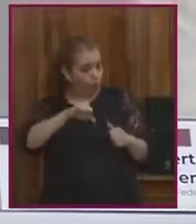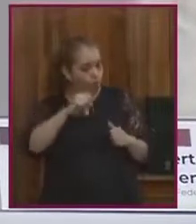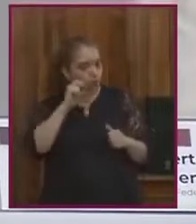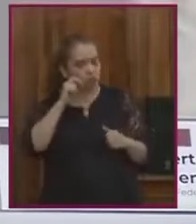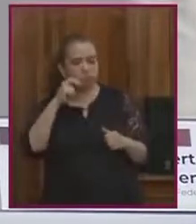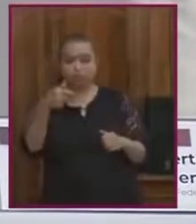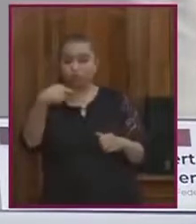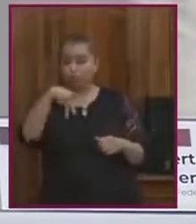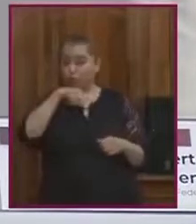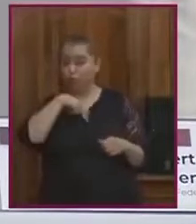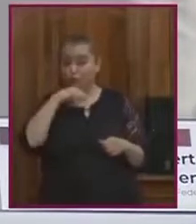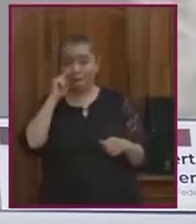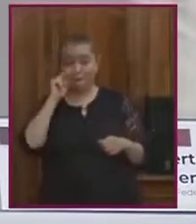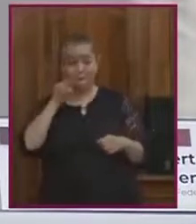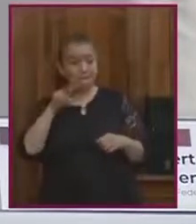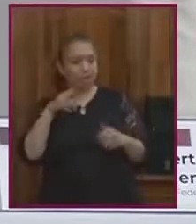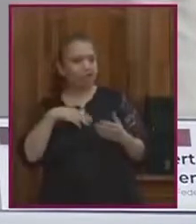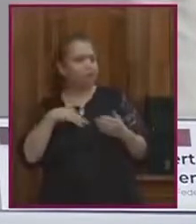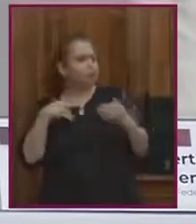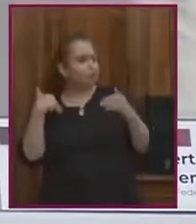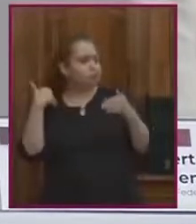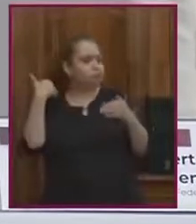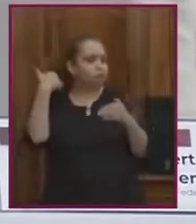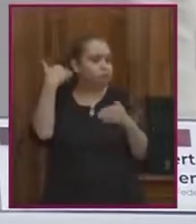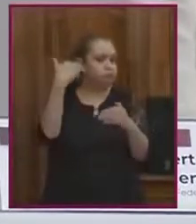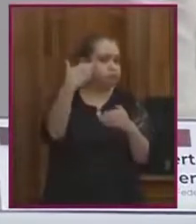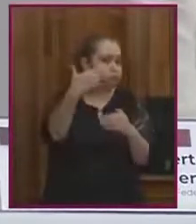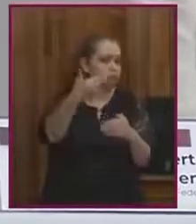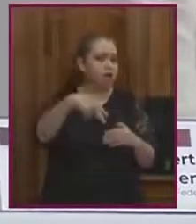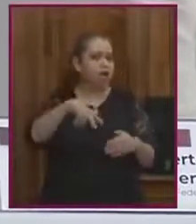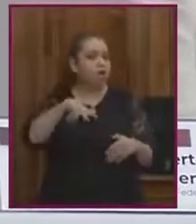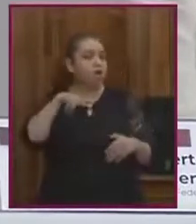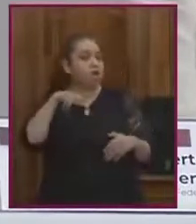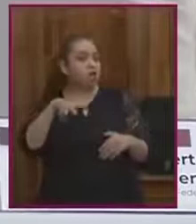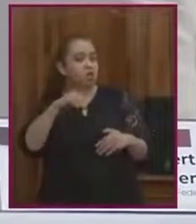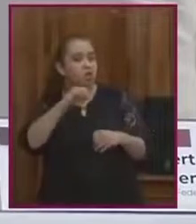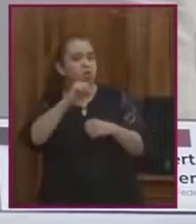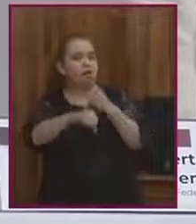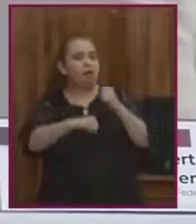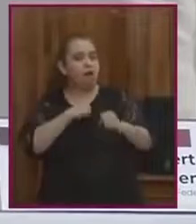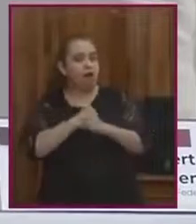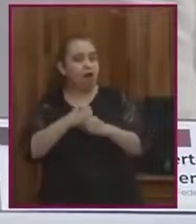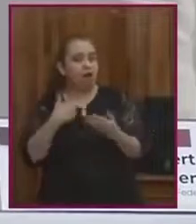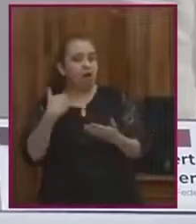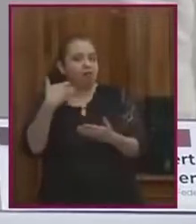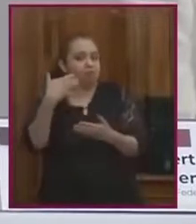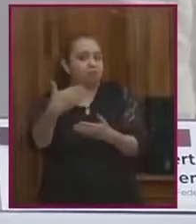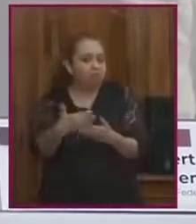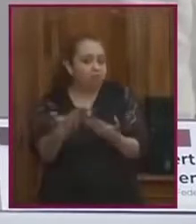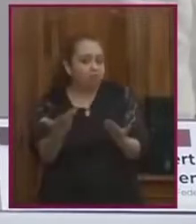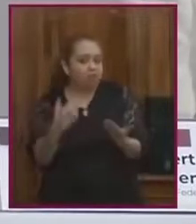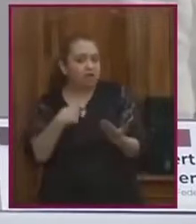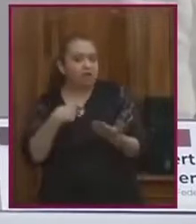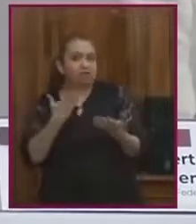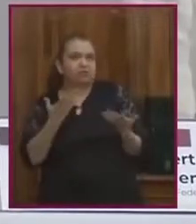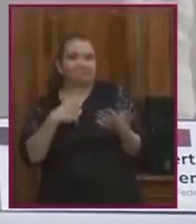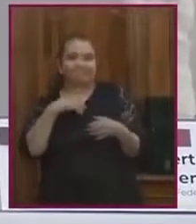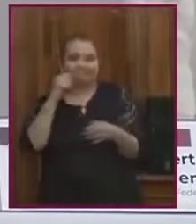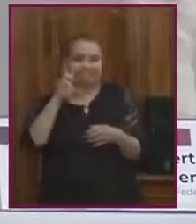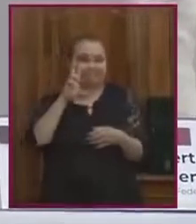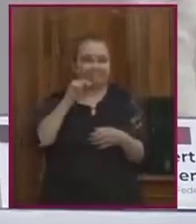si nosotros recordamos 18 años atrás, el mundo es bastante más desconocido de lo que nos